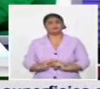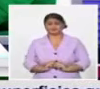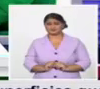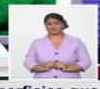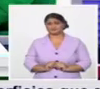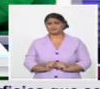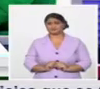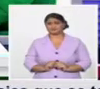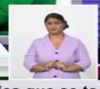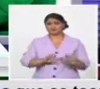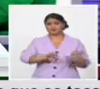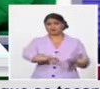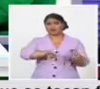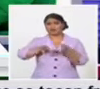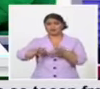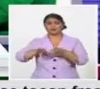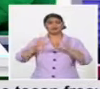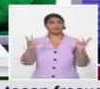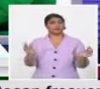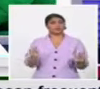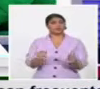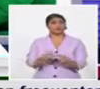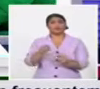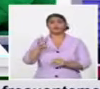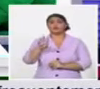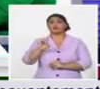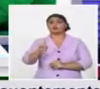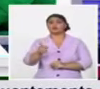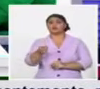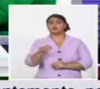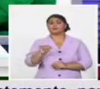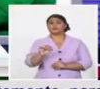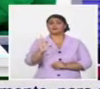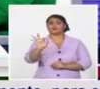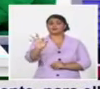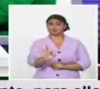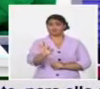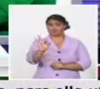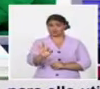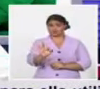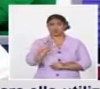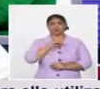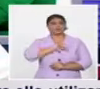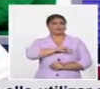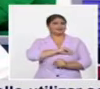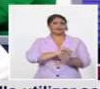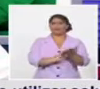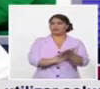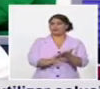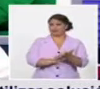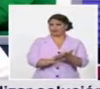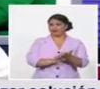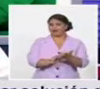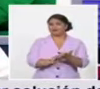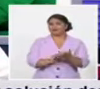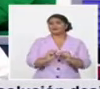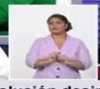El acumulado es el 49,6% de todos los confirmados en Cuba asintomáticos. Por grupos de